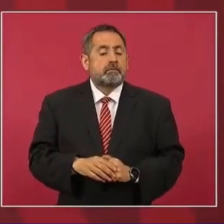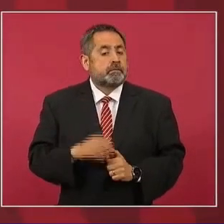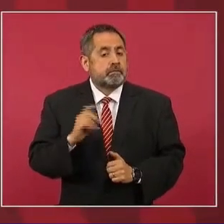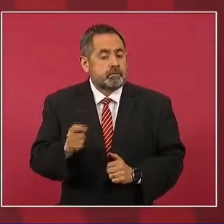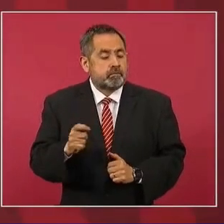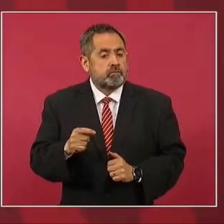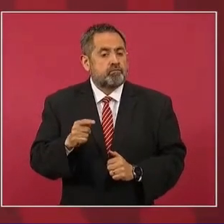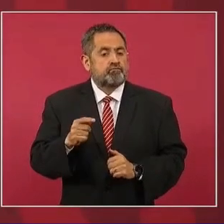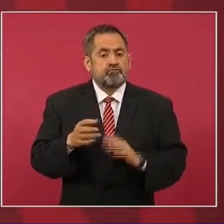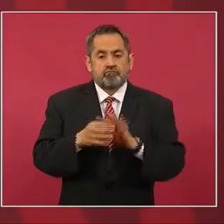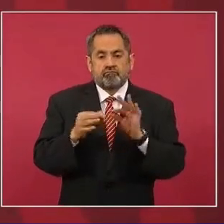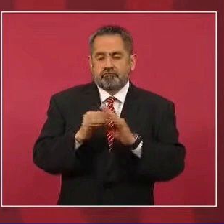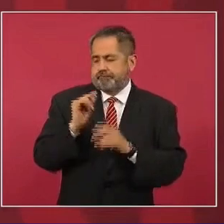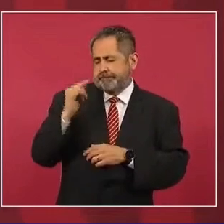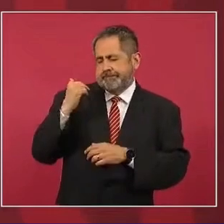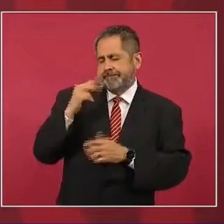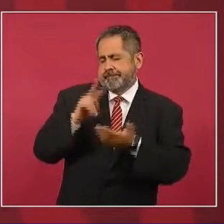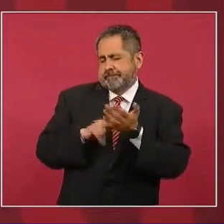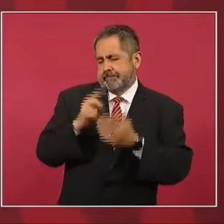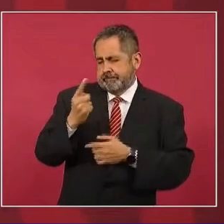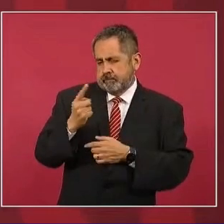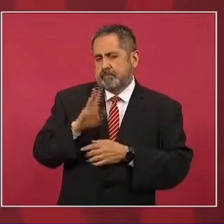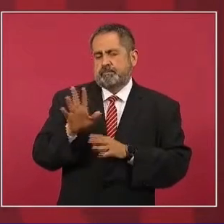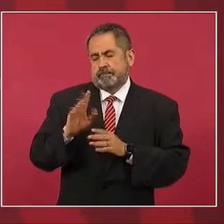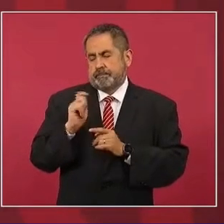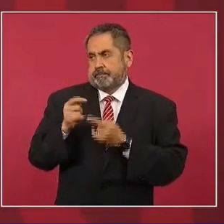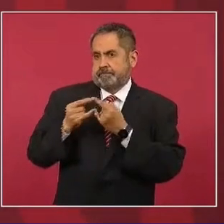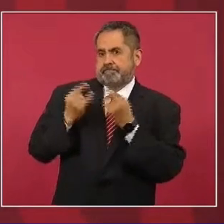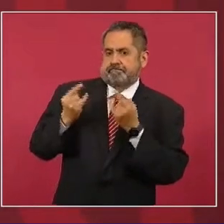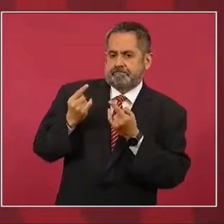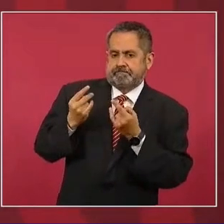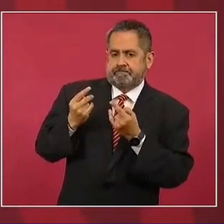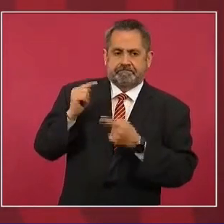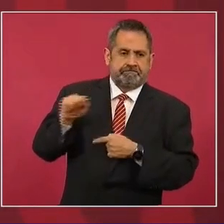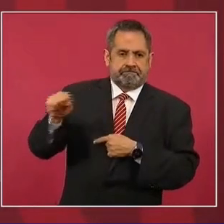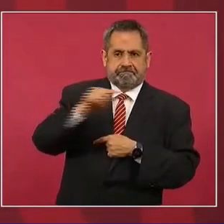aunque reciente, ya